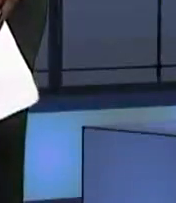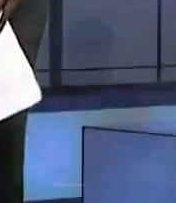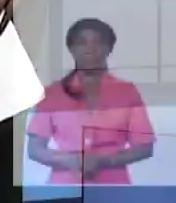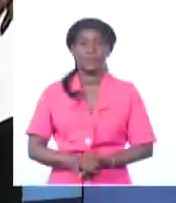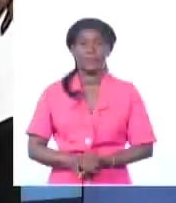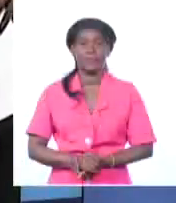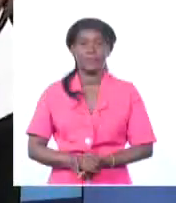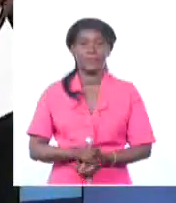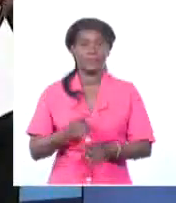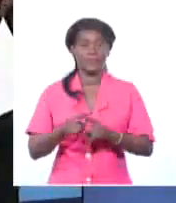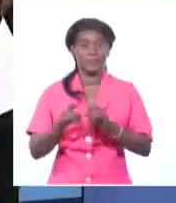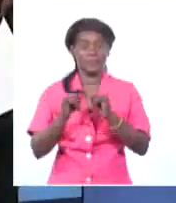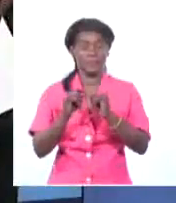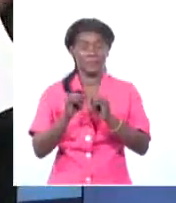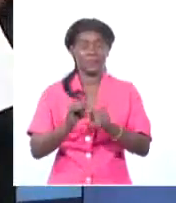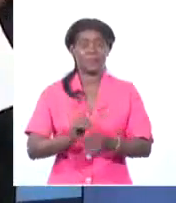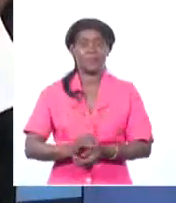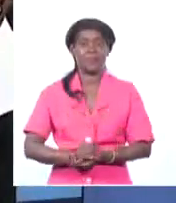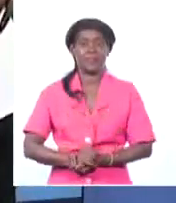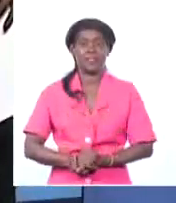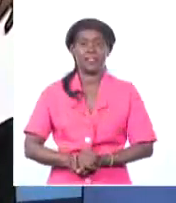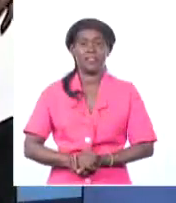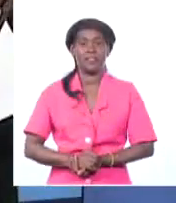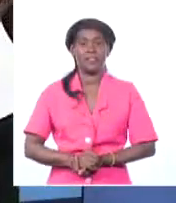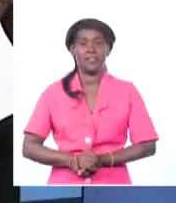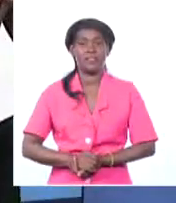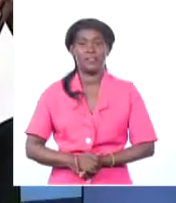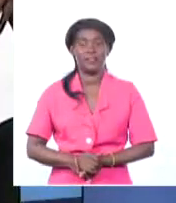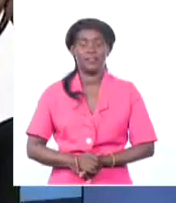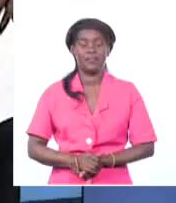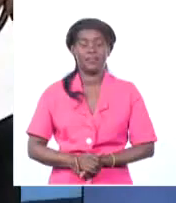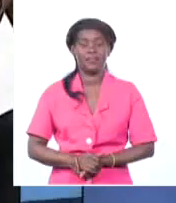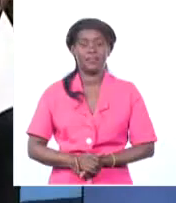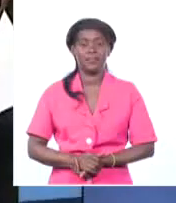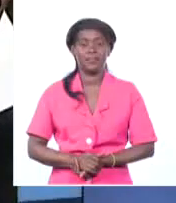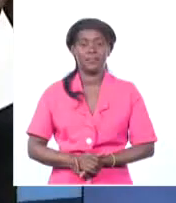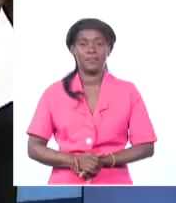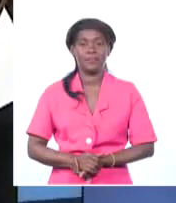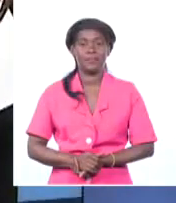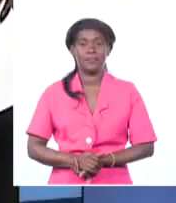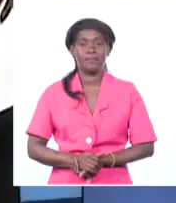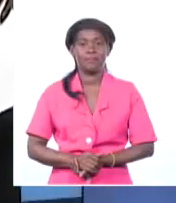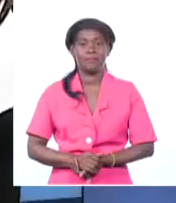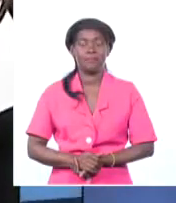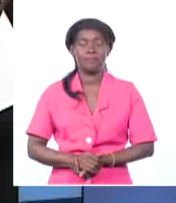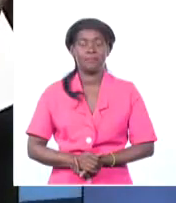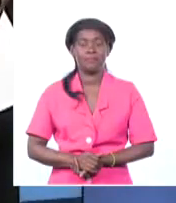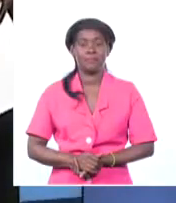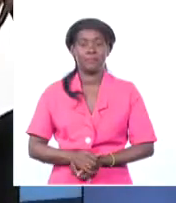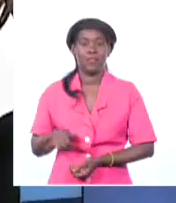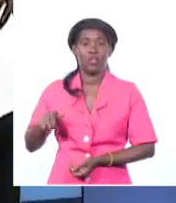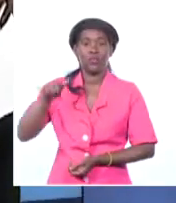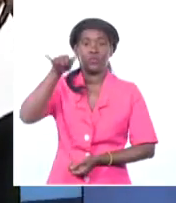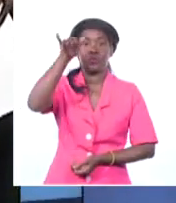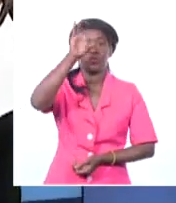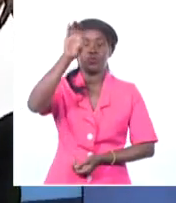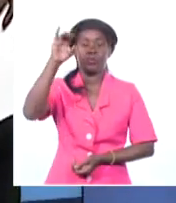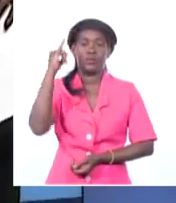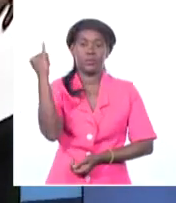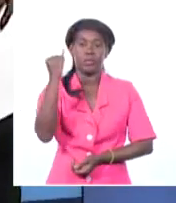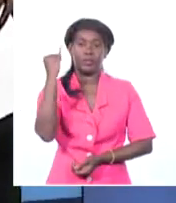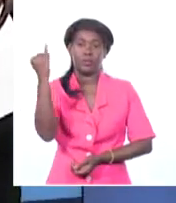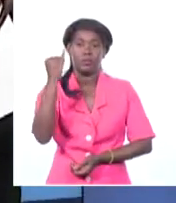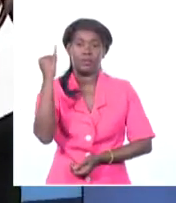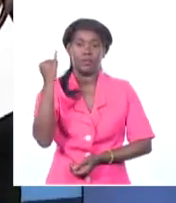Tiempo para nuestro rápido repaso por otras informaciones del ámbito nacional. La nueva torre de control del Aeropuerto Internacional Fran País